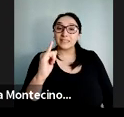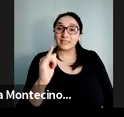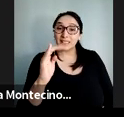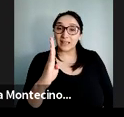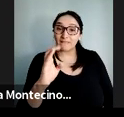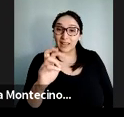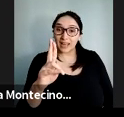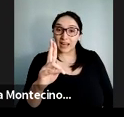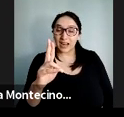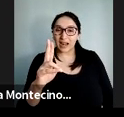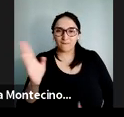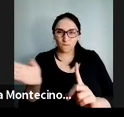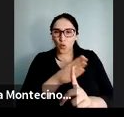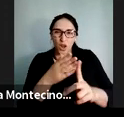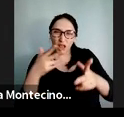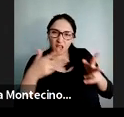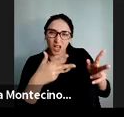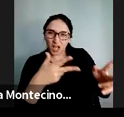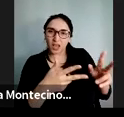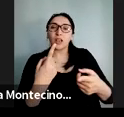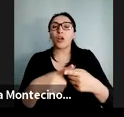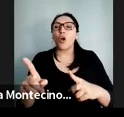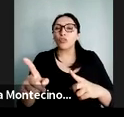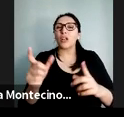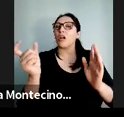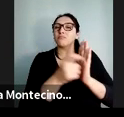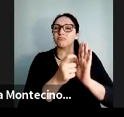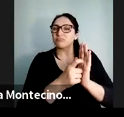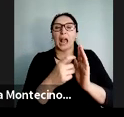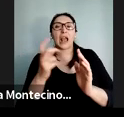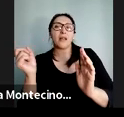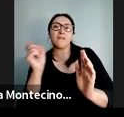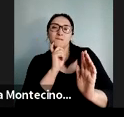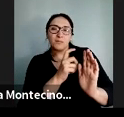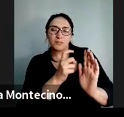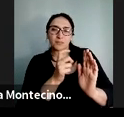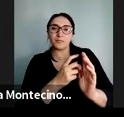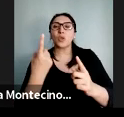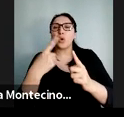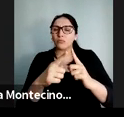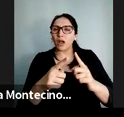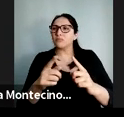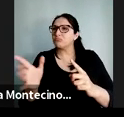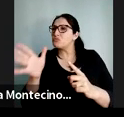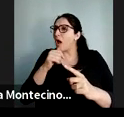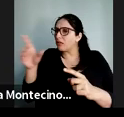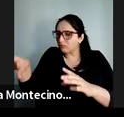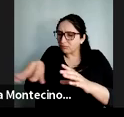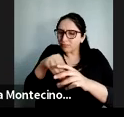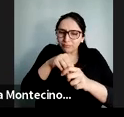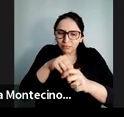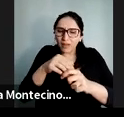ciberstalking, lo que nos lleva a hablar de otras cifras que están invisibilizadas y bajo las cuales también hay que trabajar.